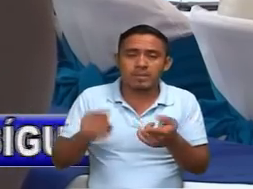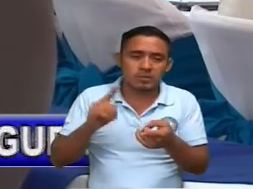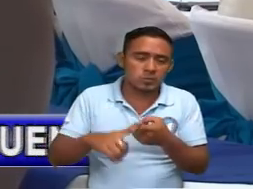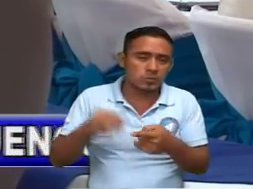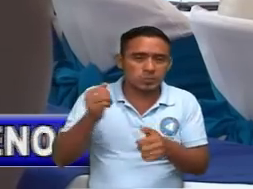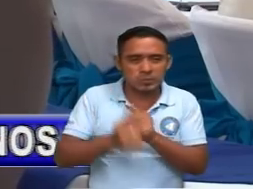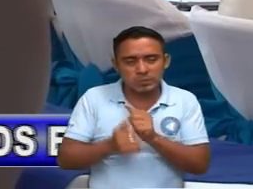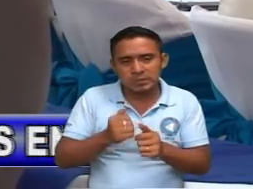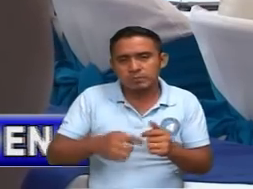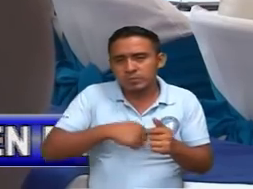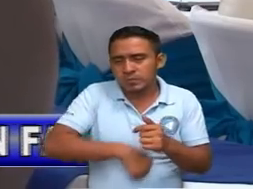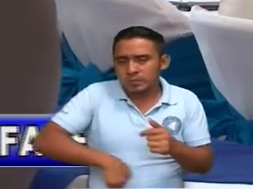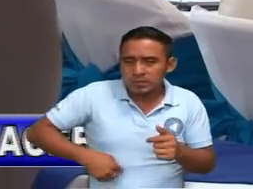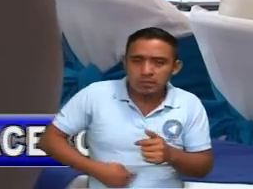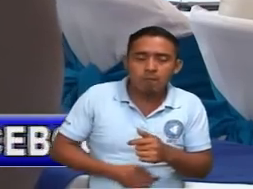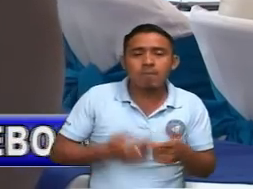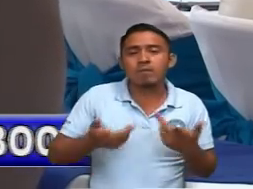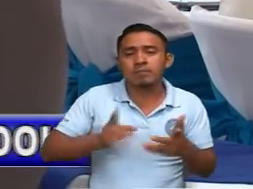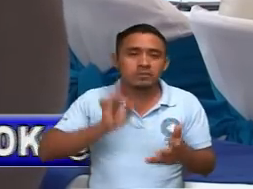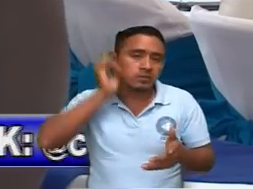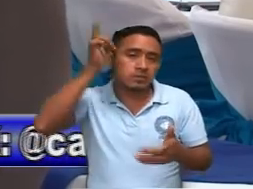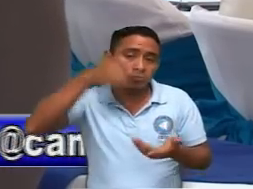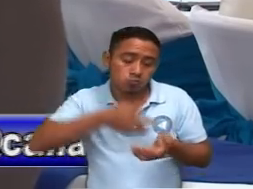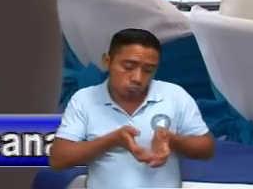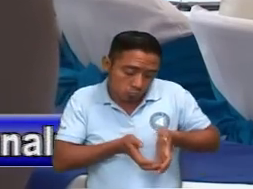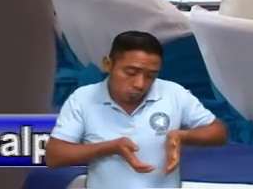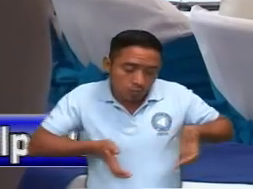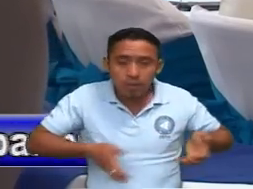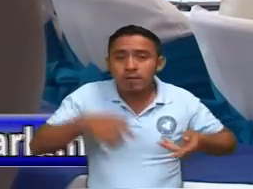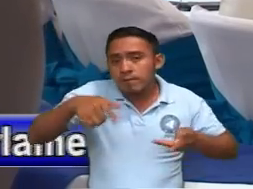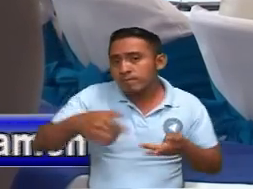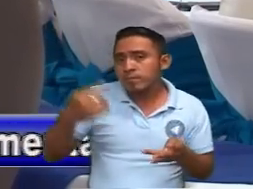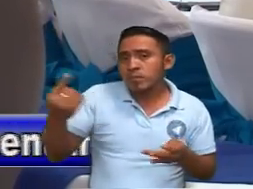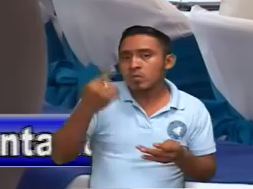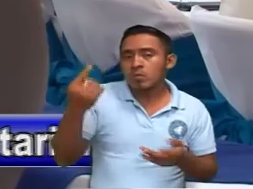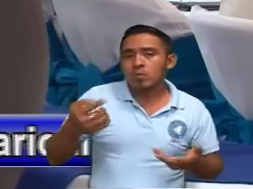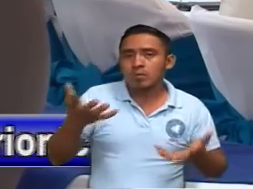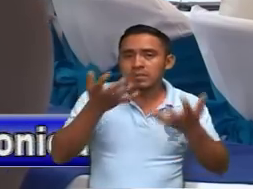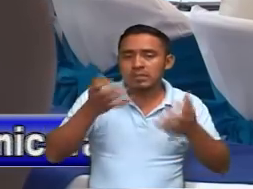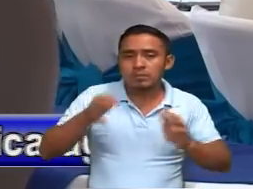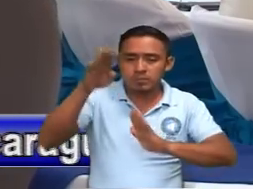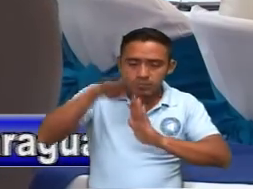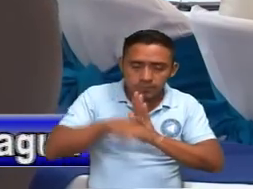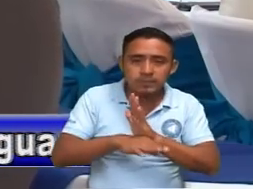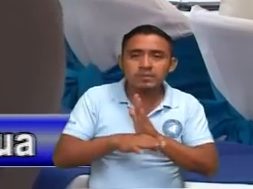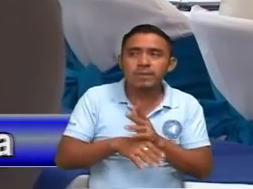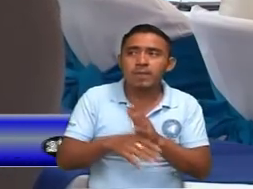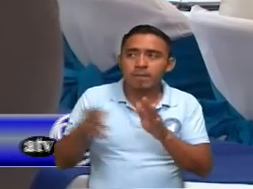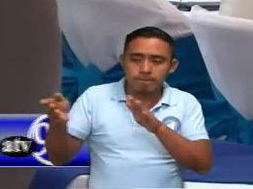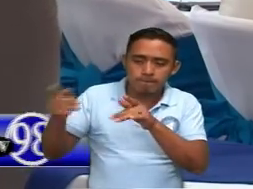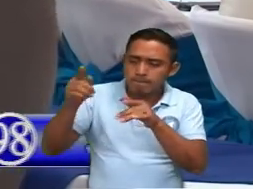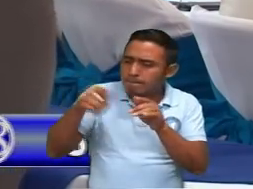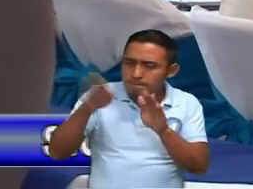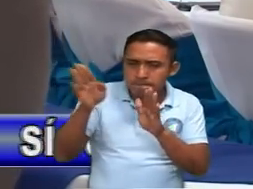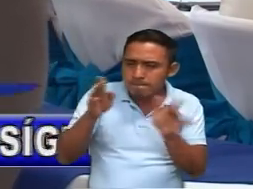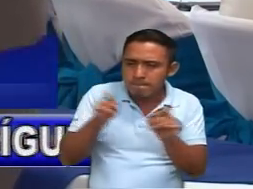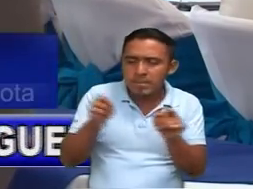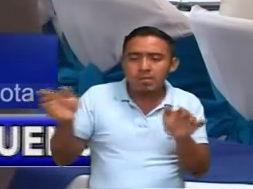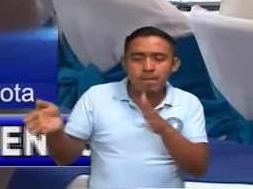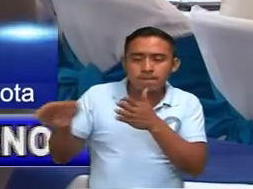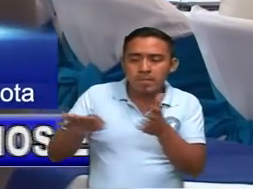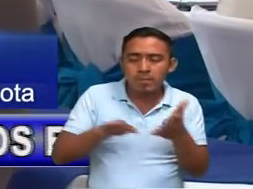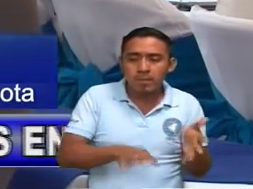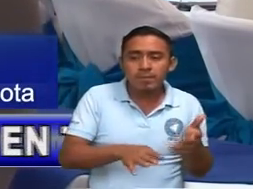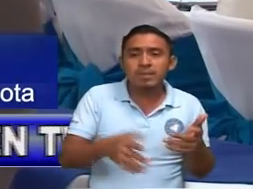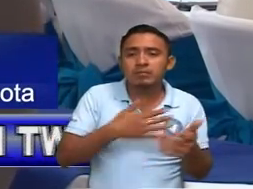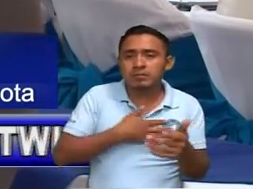neurológico, gastrointestinal y para el desarrollo de ese recién nacido. Entonces no solamente queremos disminuir mortalidad, sino tenemos que mejorar la